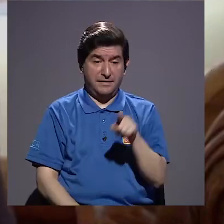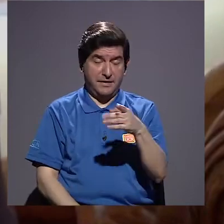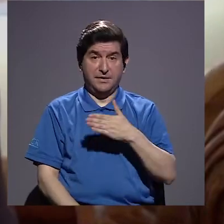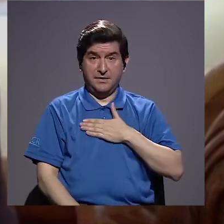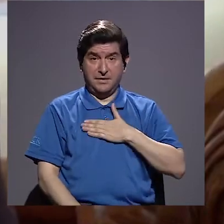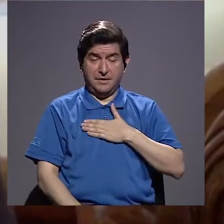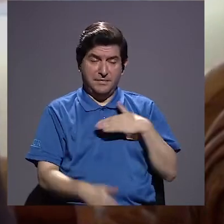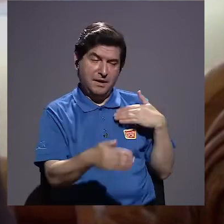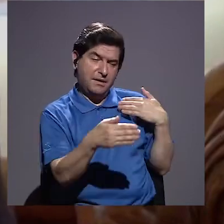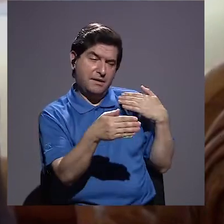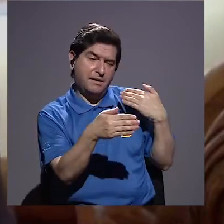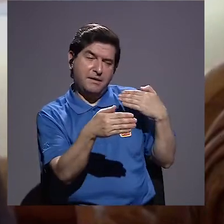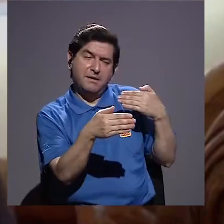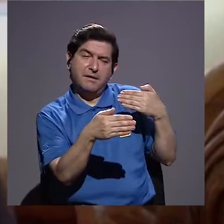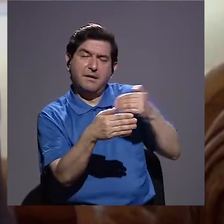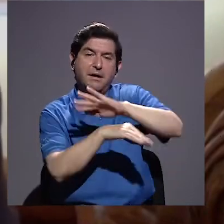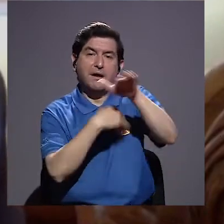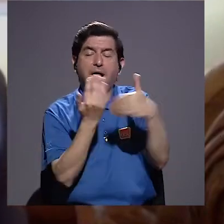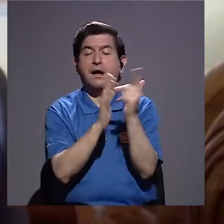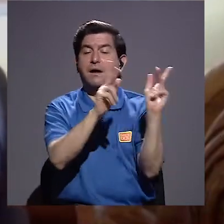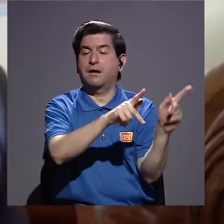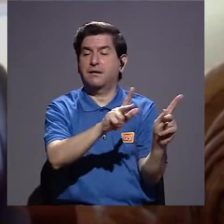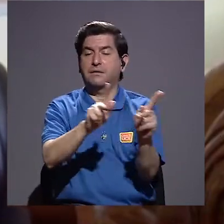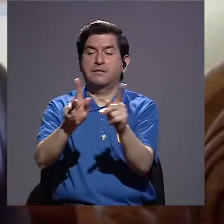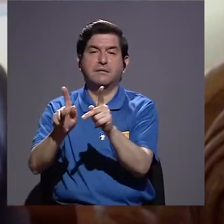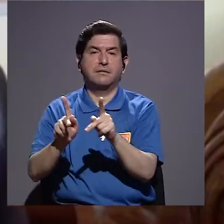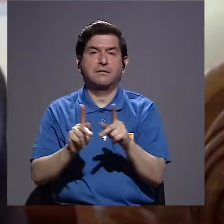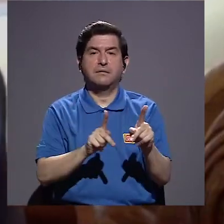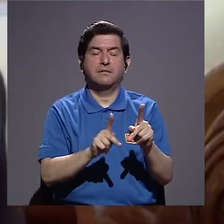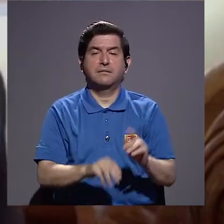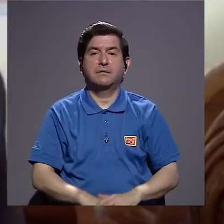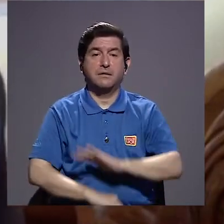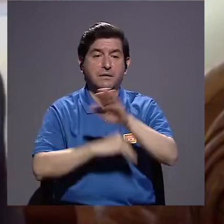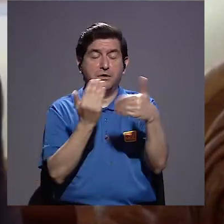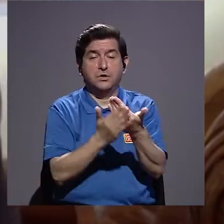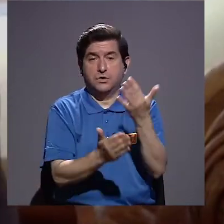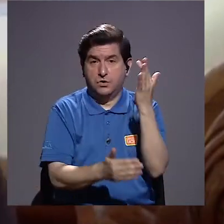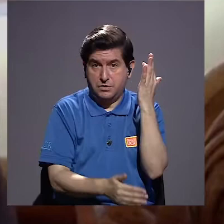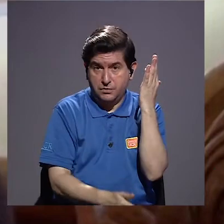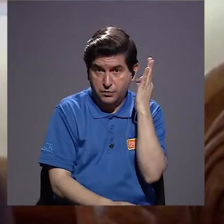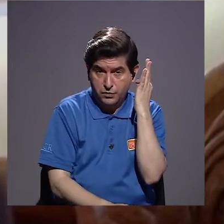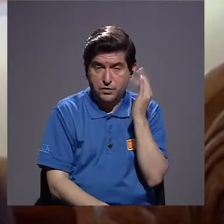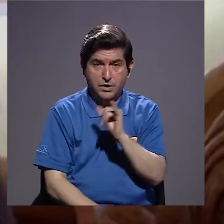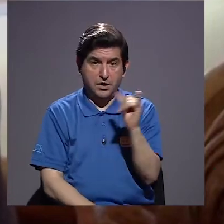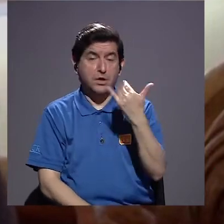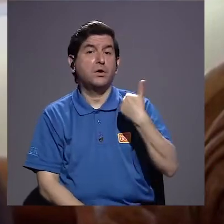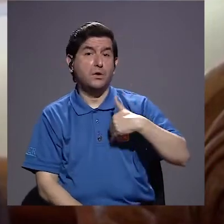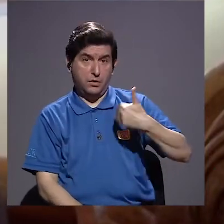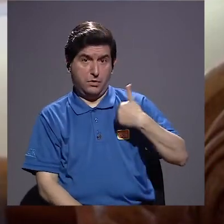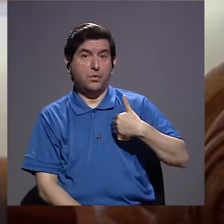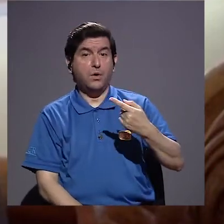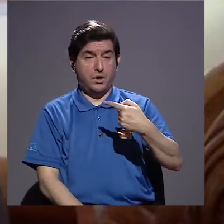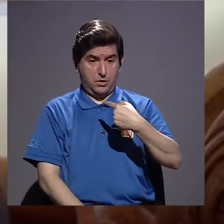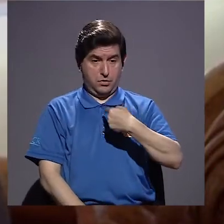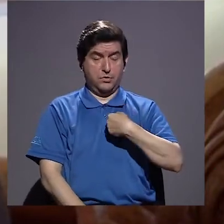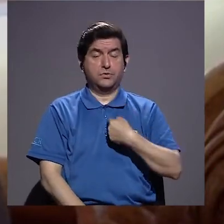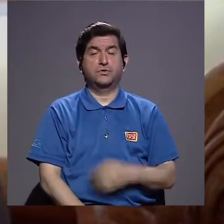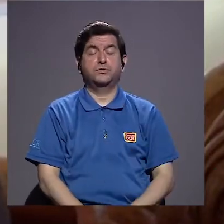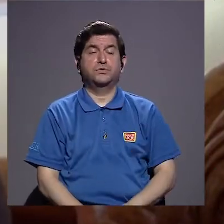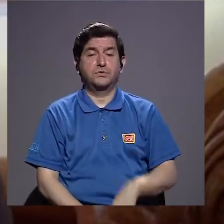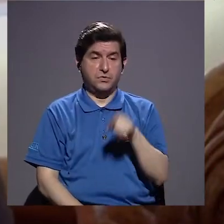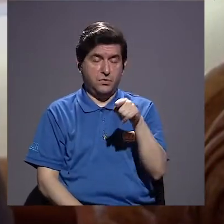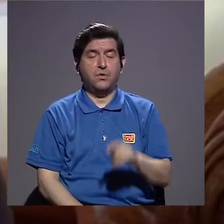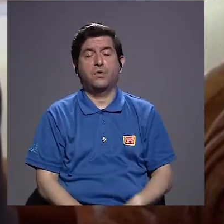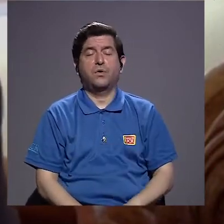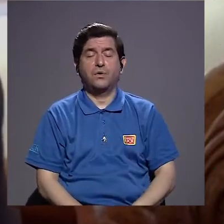porque eso es lo que me ha acercado a todas las personas, a todas las mujeres y también a los hombres con los que he tenido que